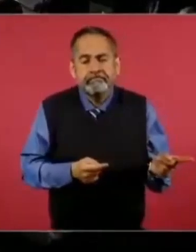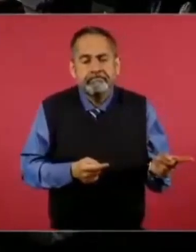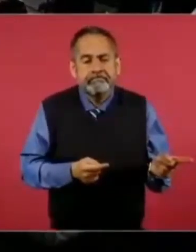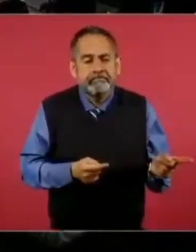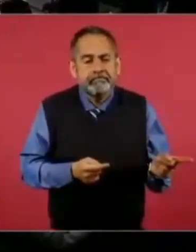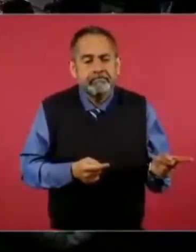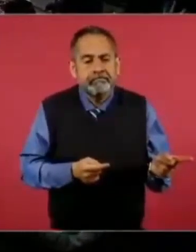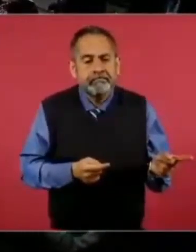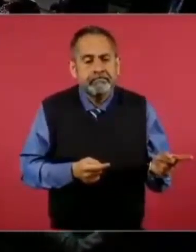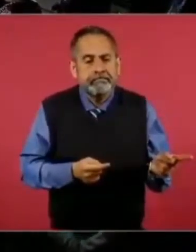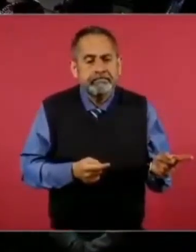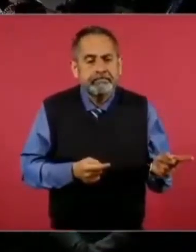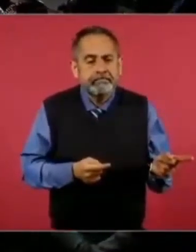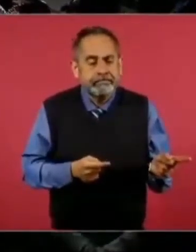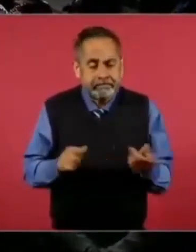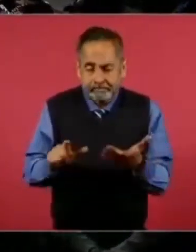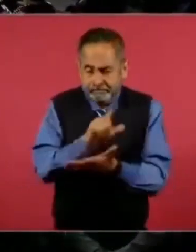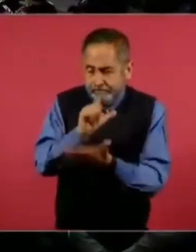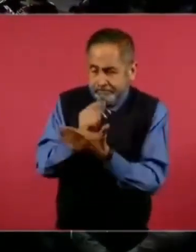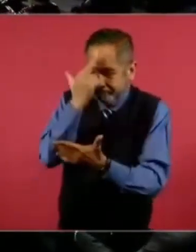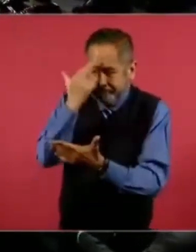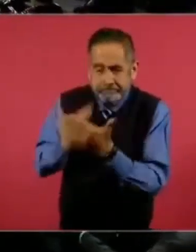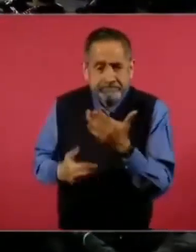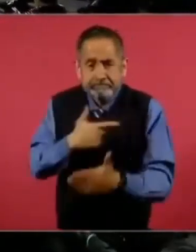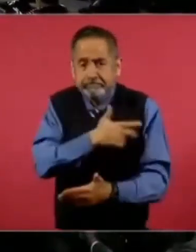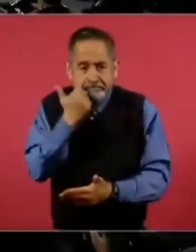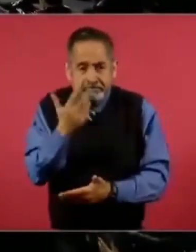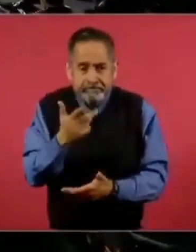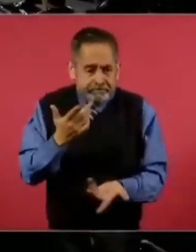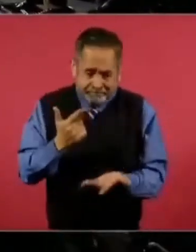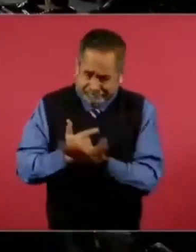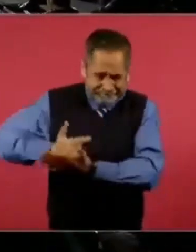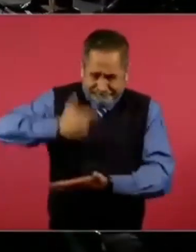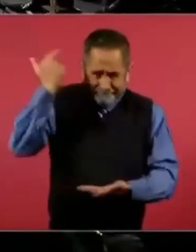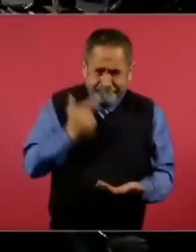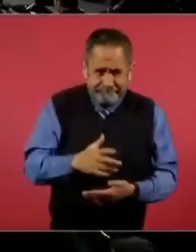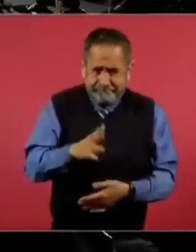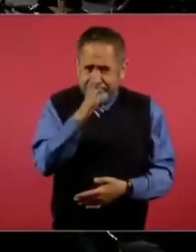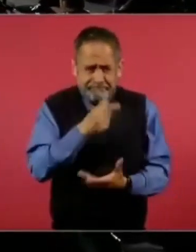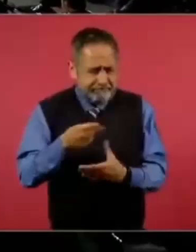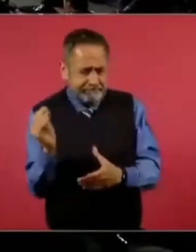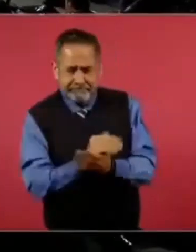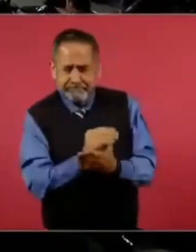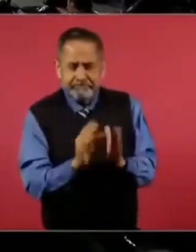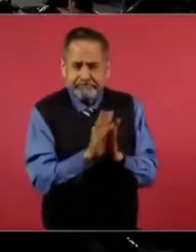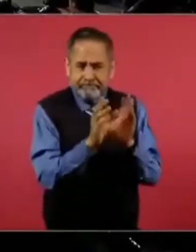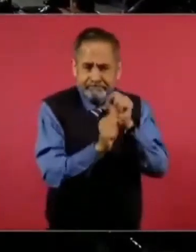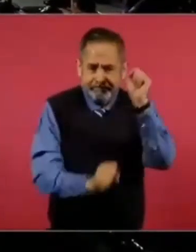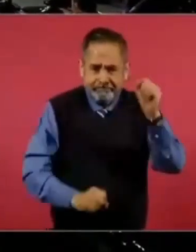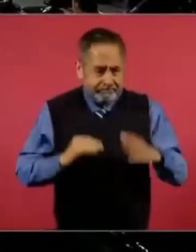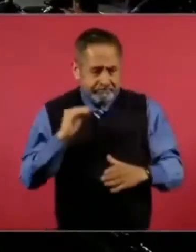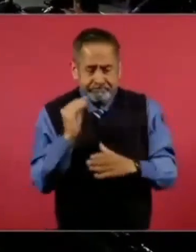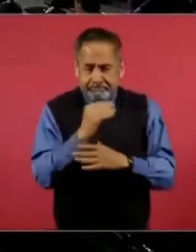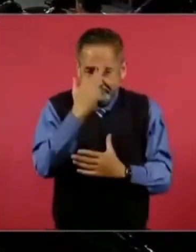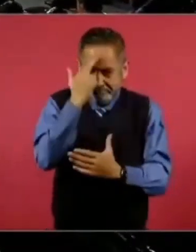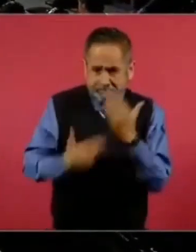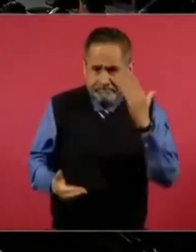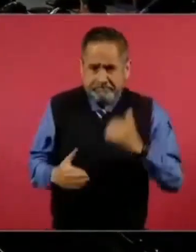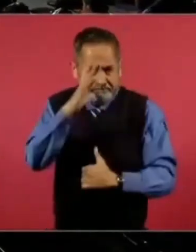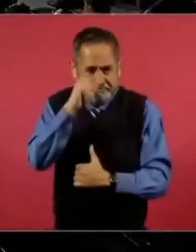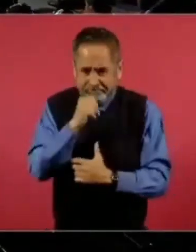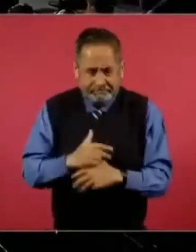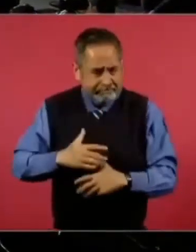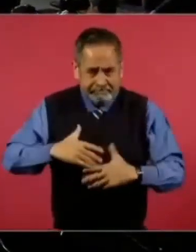una ilegalidad gravísima, una violación a la Constitución.